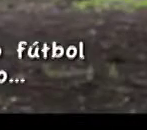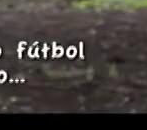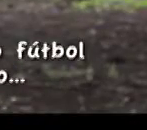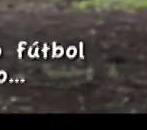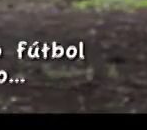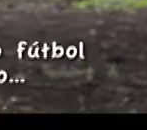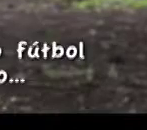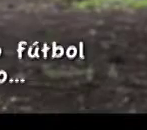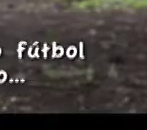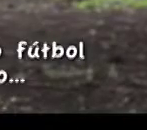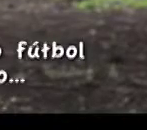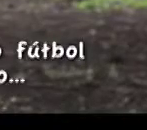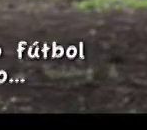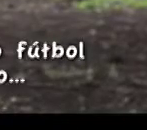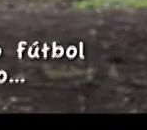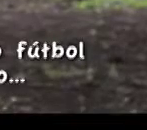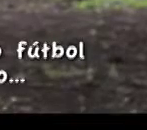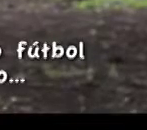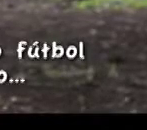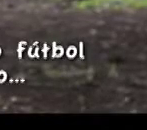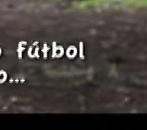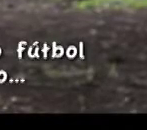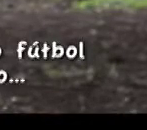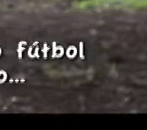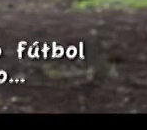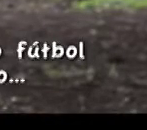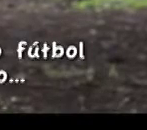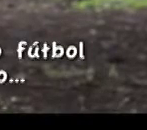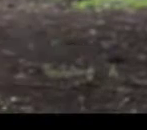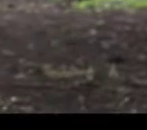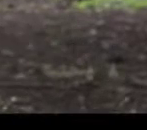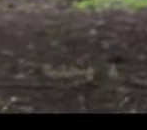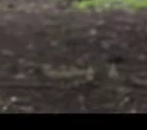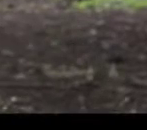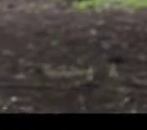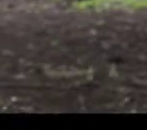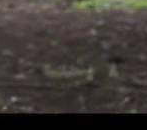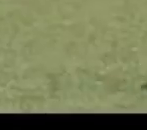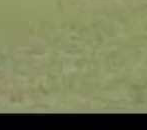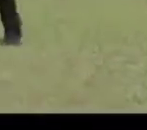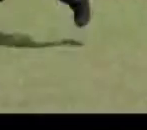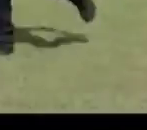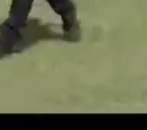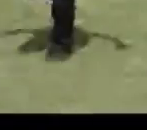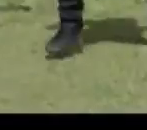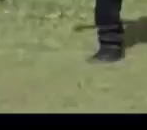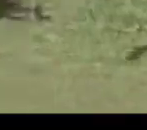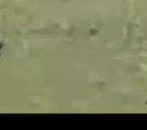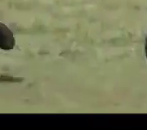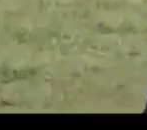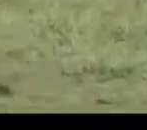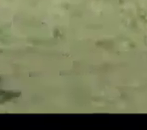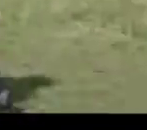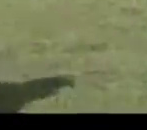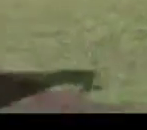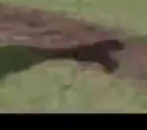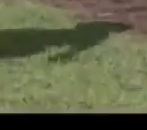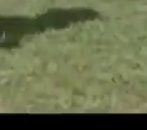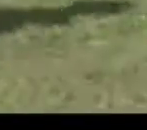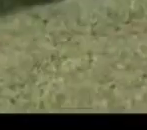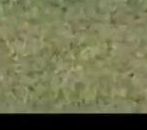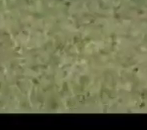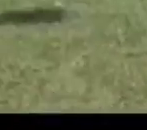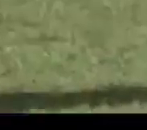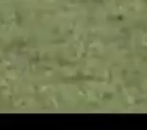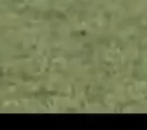cuando usted está jugando fútbol y hay grandes, es más difícil verlo y puede ser más habilidoso.